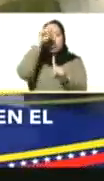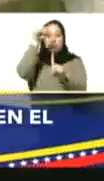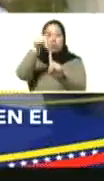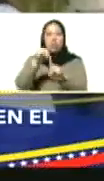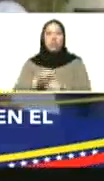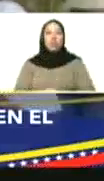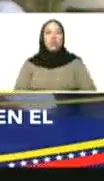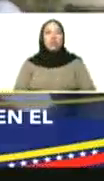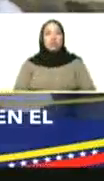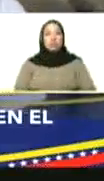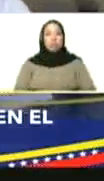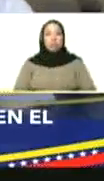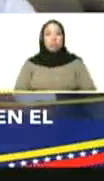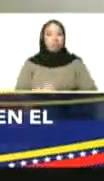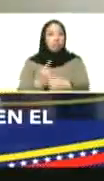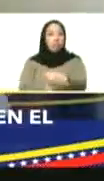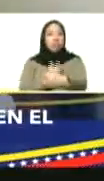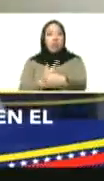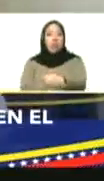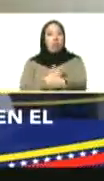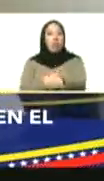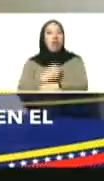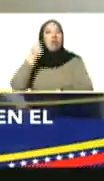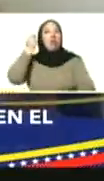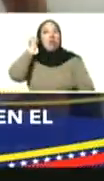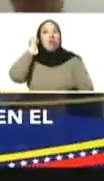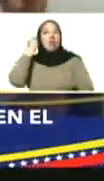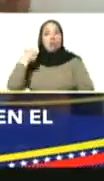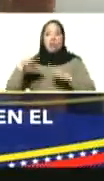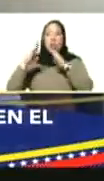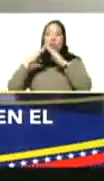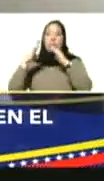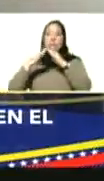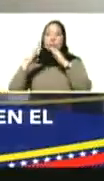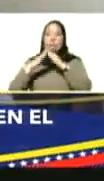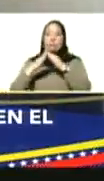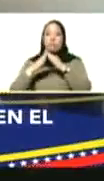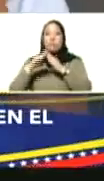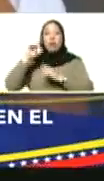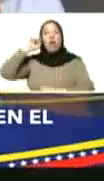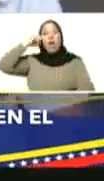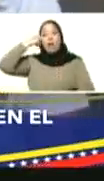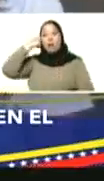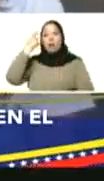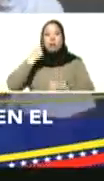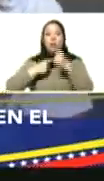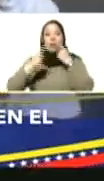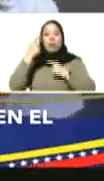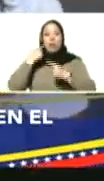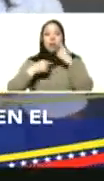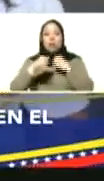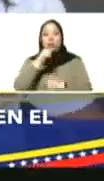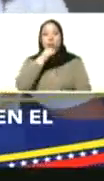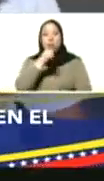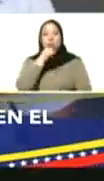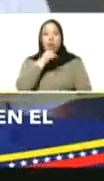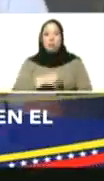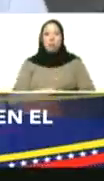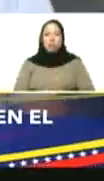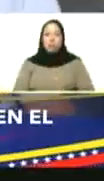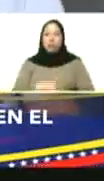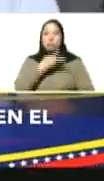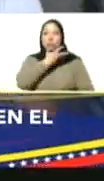hoy mi hermana tiene una vivienda digna que ya no nos van a poder sacar porque estábamos